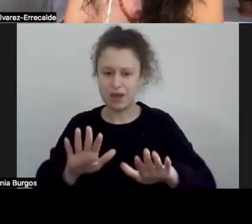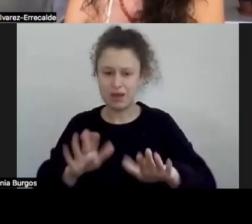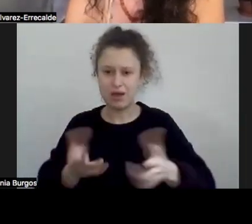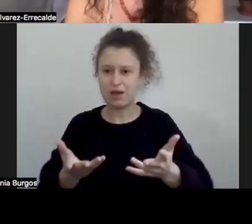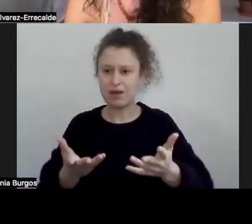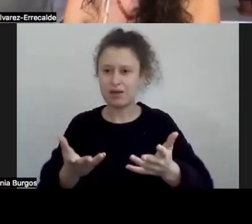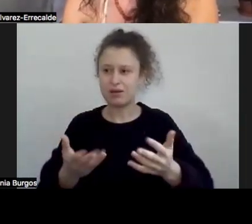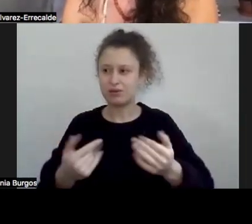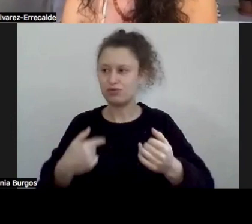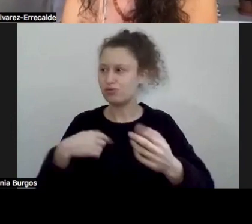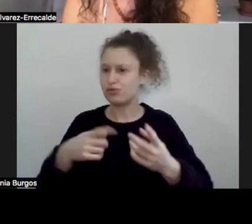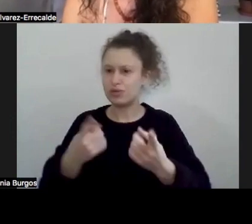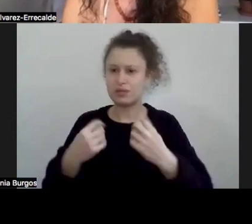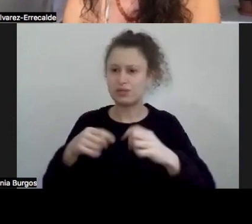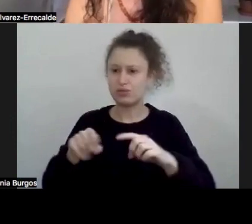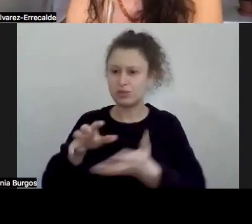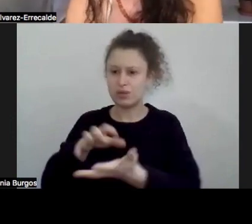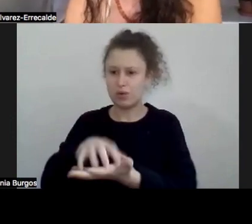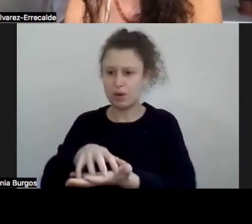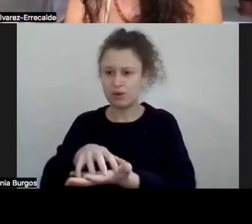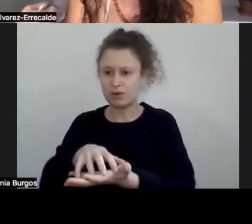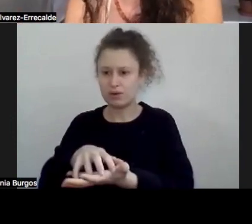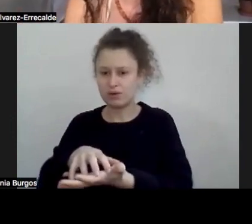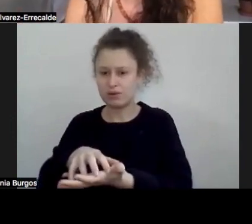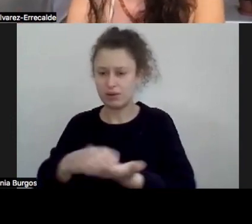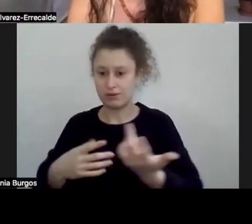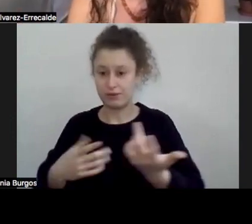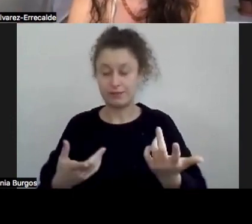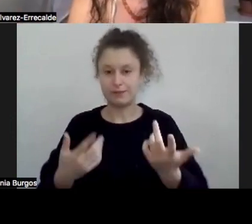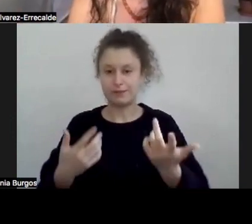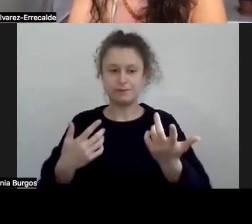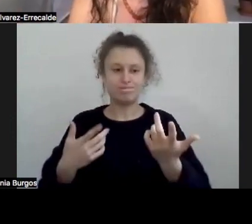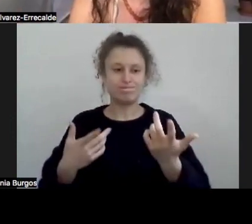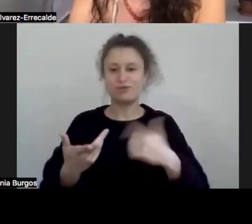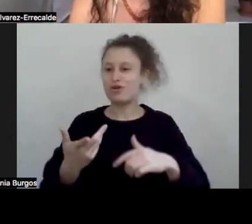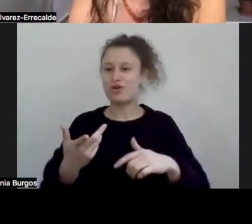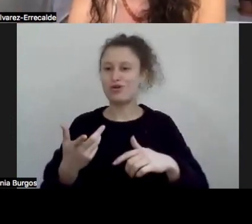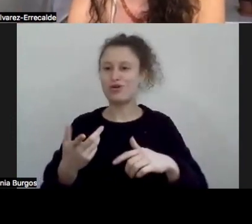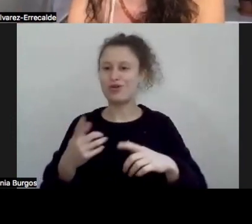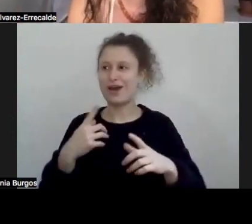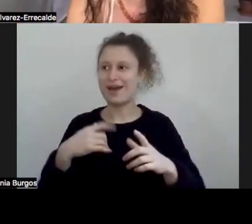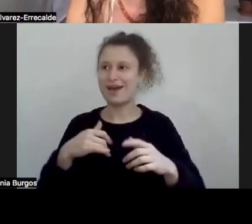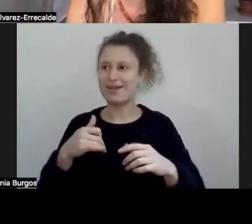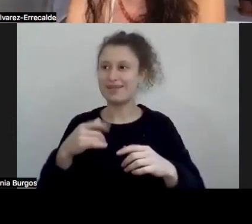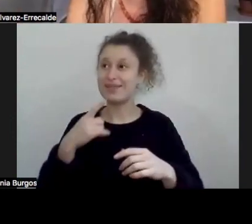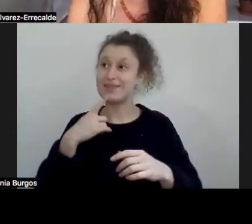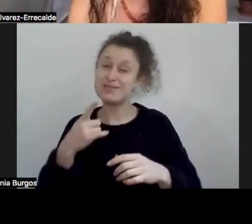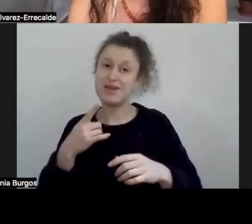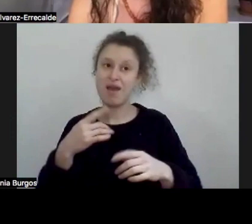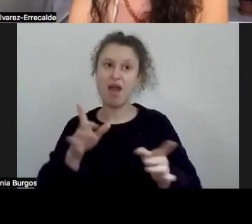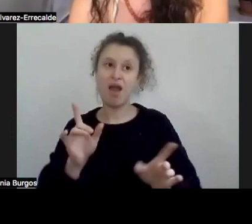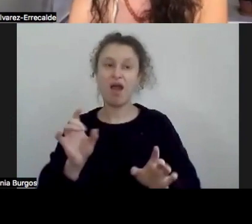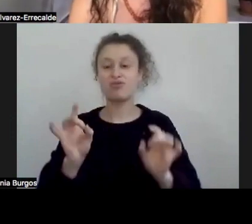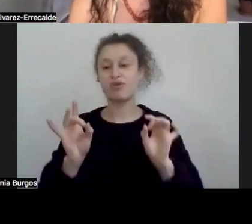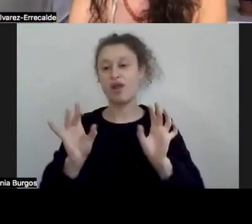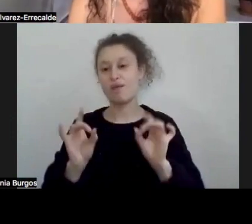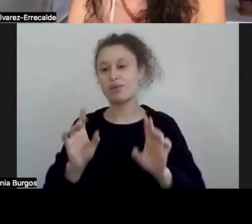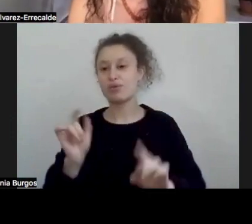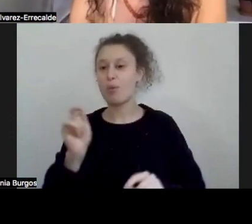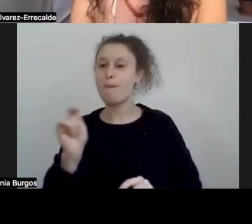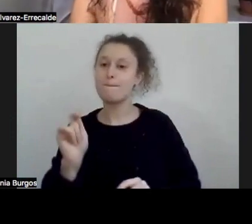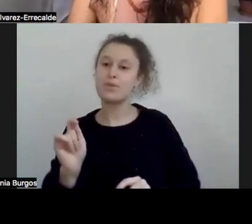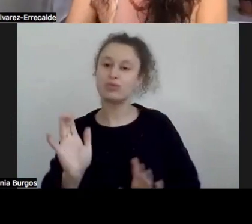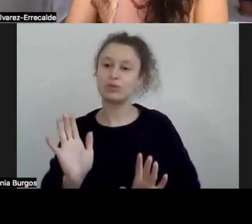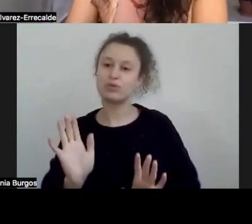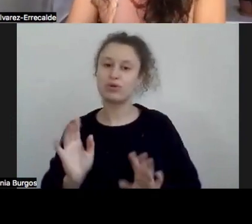a las personas con discapacidad y también a quienes cuidan, porque no consideran todo el esfuerzo que está por detrás del haber logrado